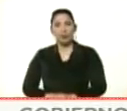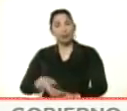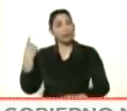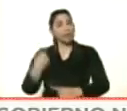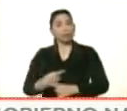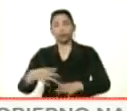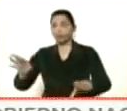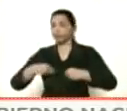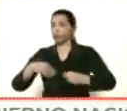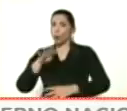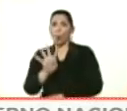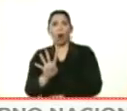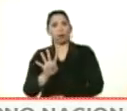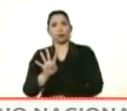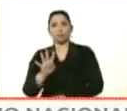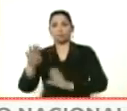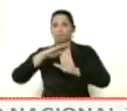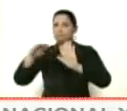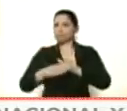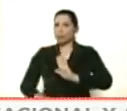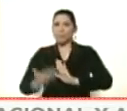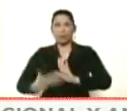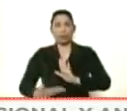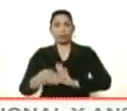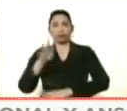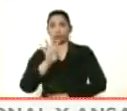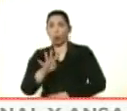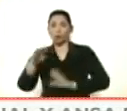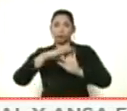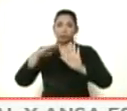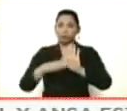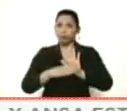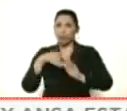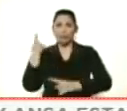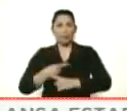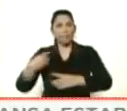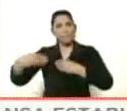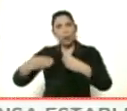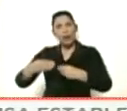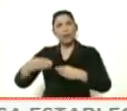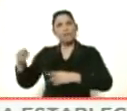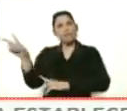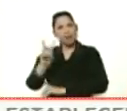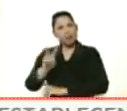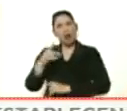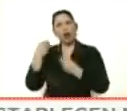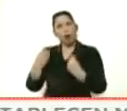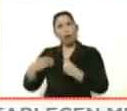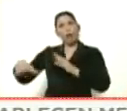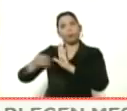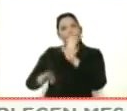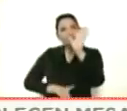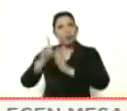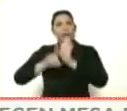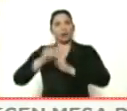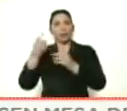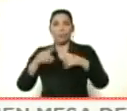tomar 4 medidas fundamentales, y que esas 4 medidas fundamentales iba a ser el modelo que Venezuela iba a desarrollar